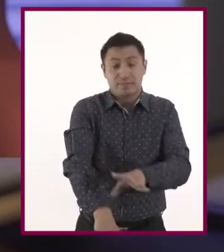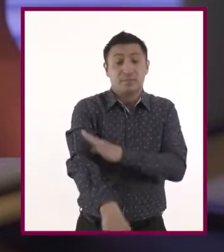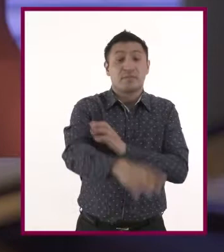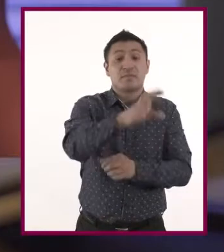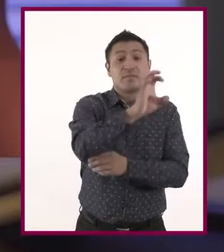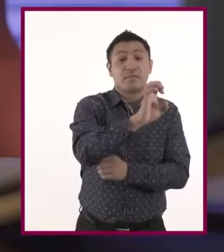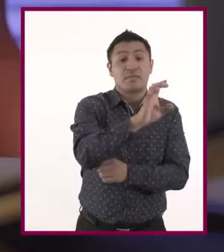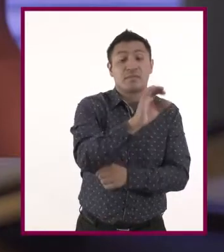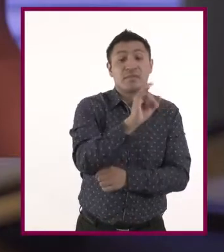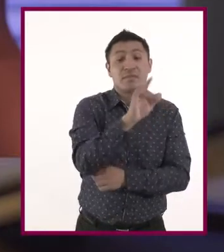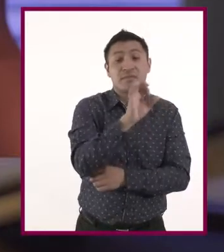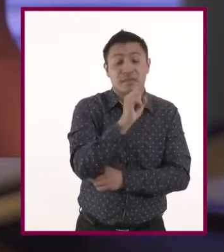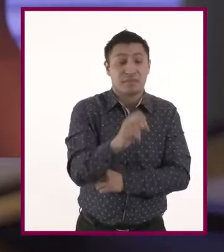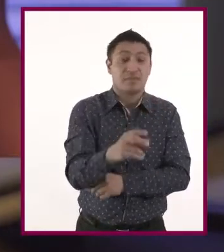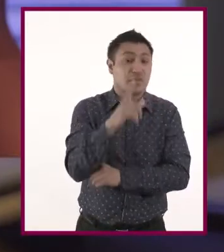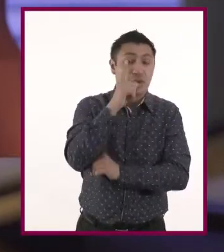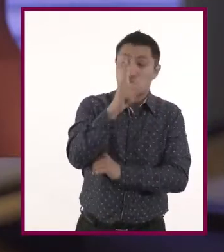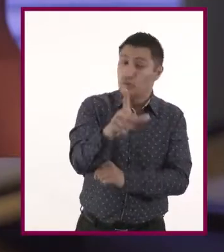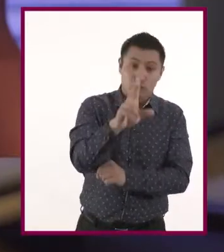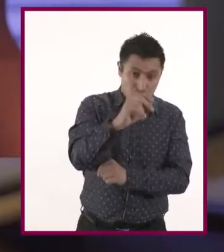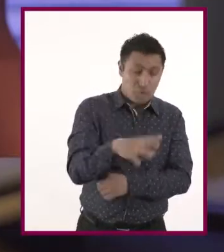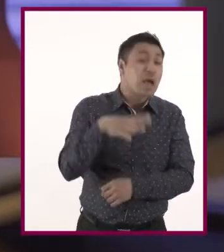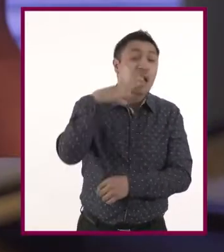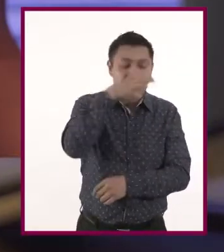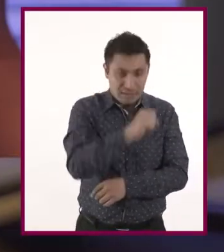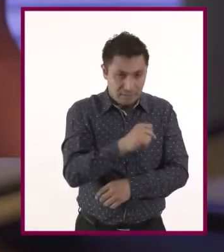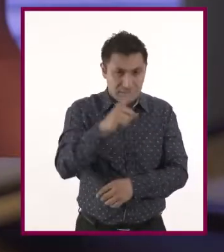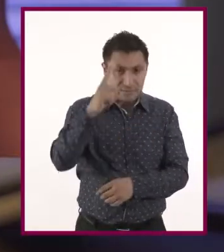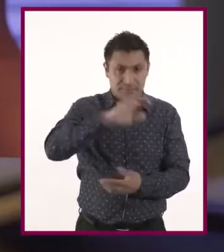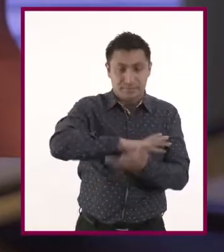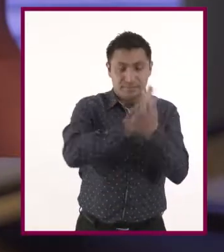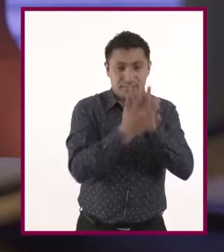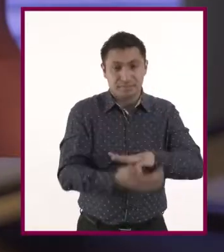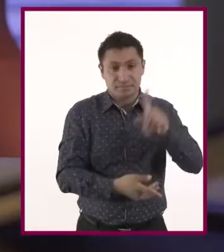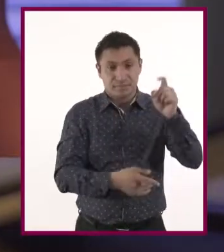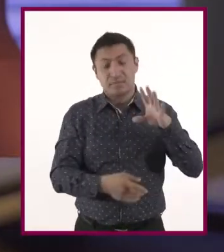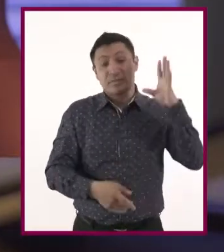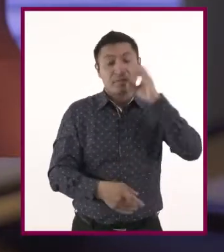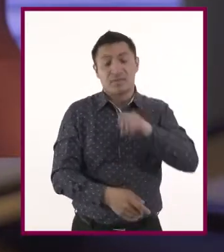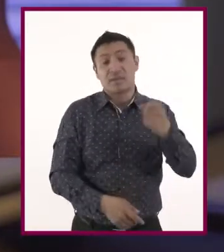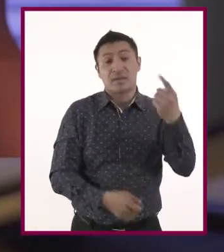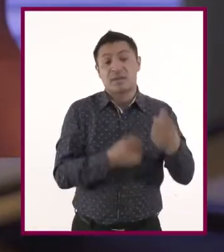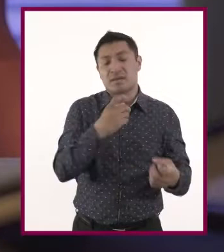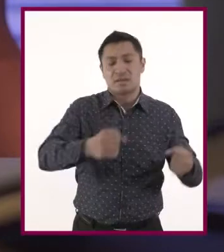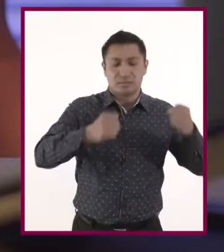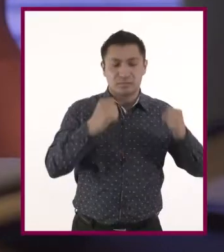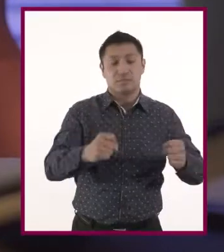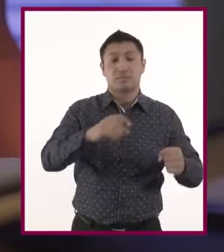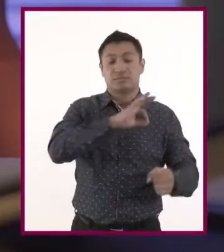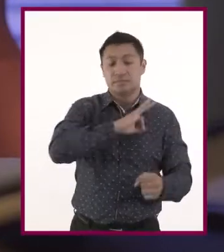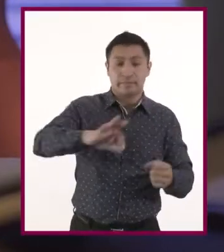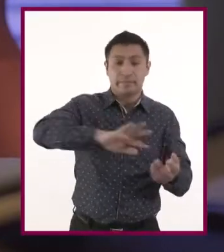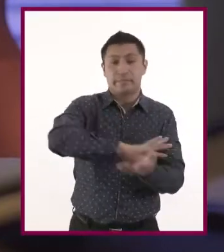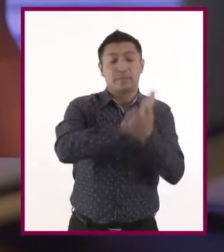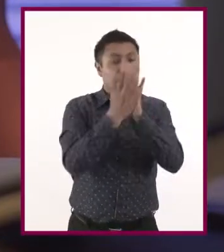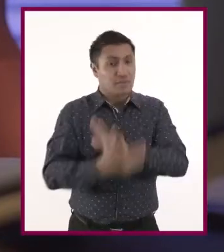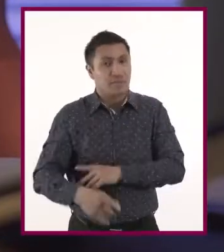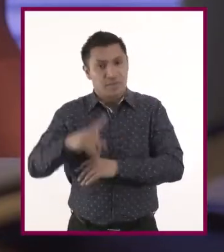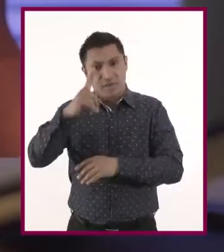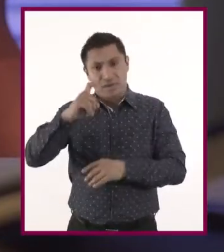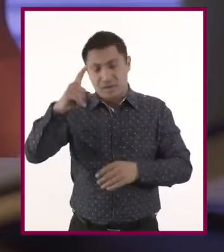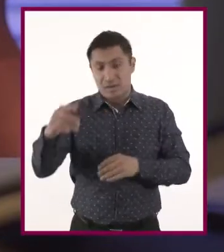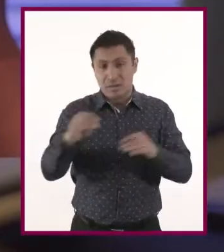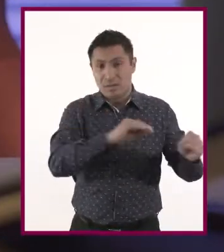usan no la luz, sino el calor solar para transformarlo en agua caliente, pero hay algunos tan potentes que pueden no solo calentar agua, sino